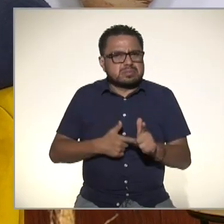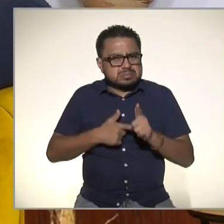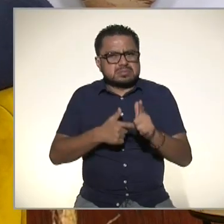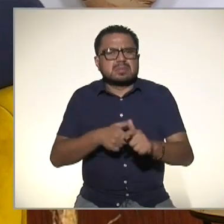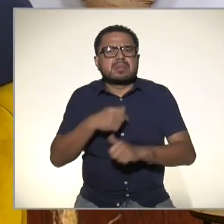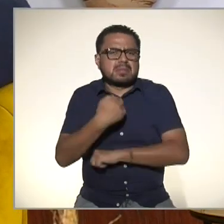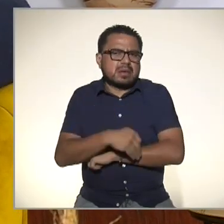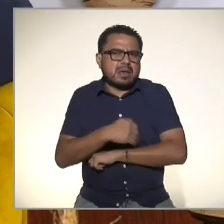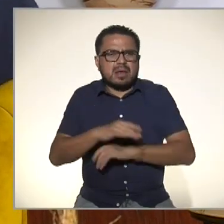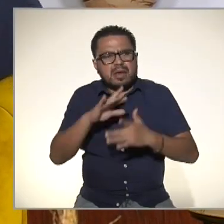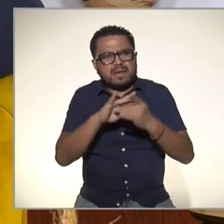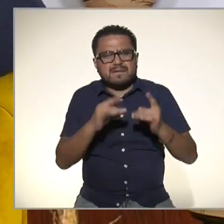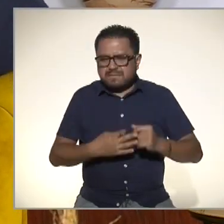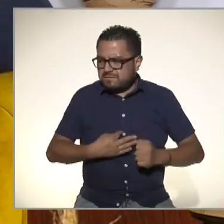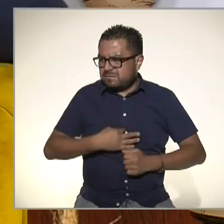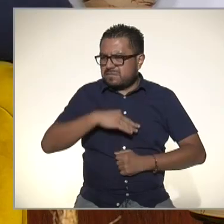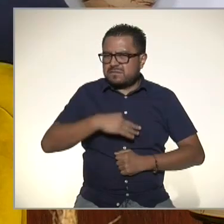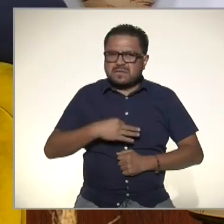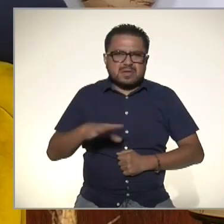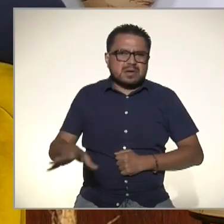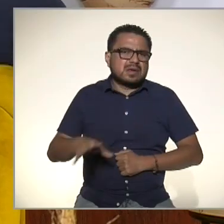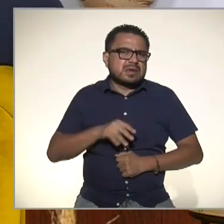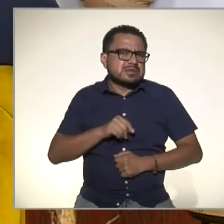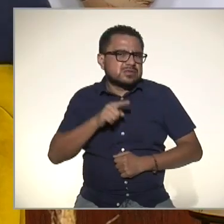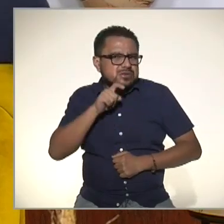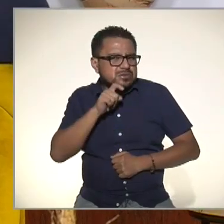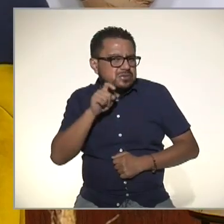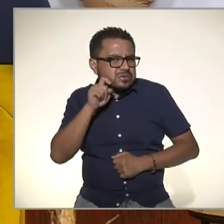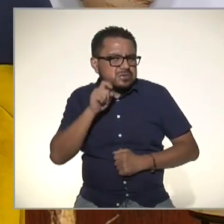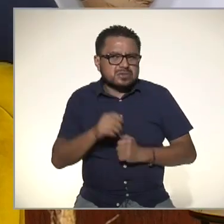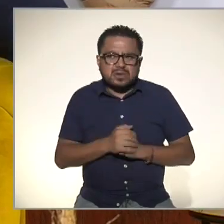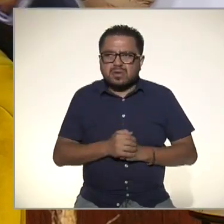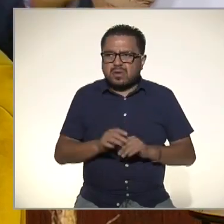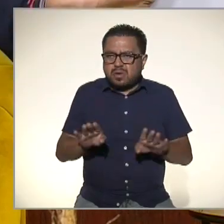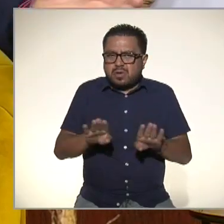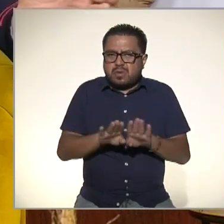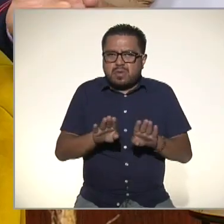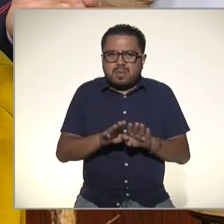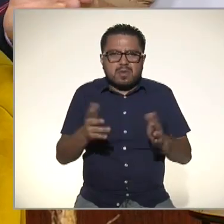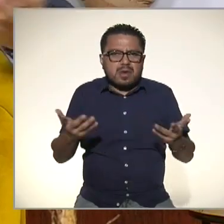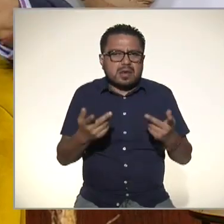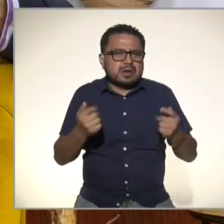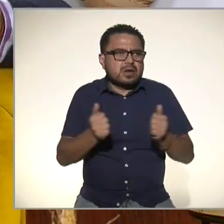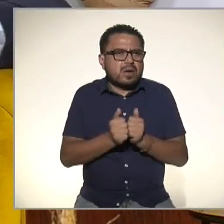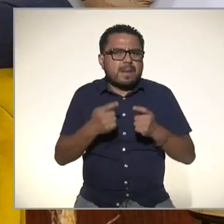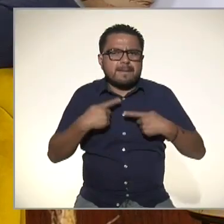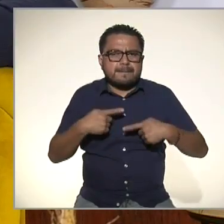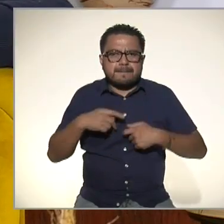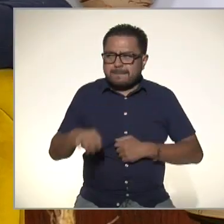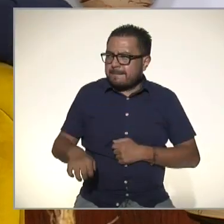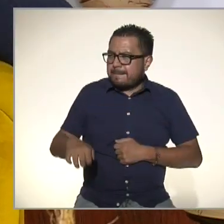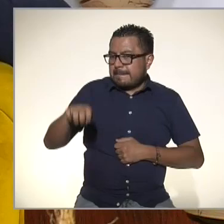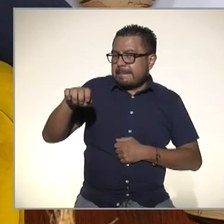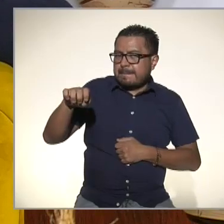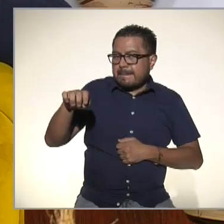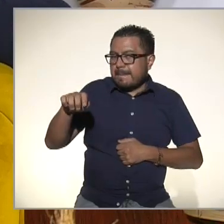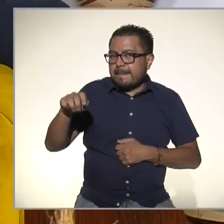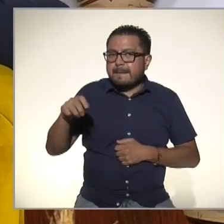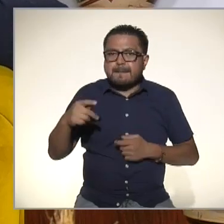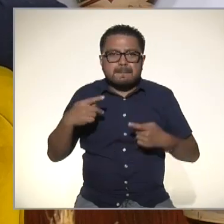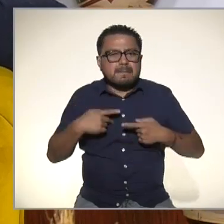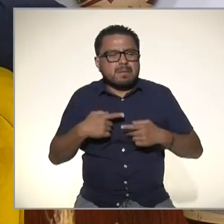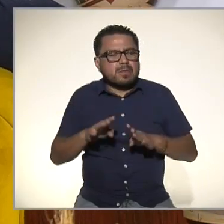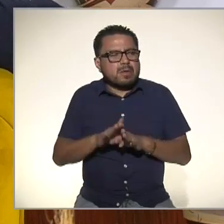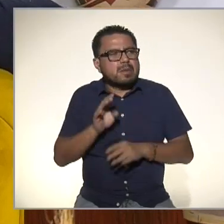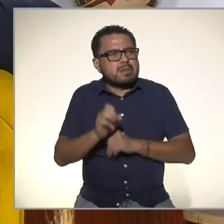mientras platicando sobre infecciones de transmisión sexual. ¿Cómo hacen con adultos mayores? No necesariamente adultos mayores, con adultos de mi